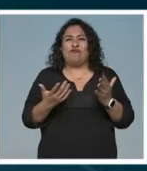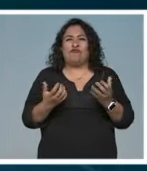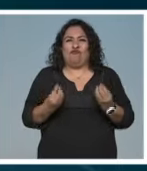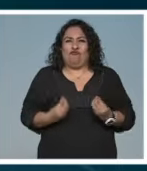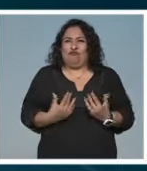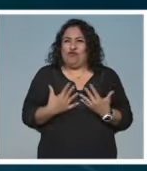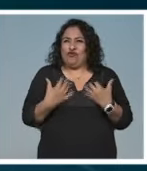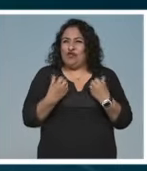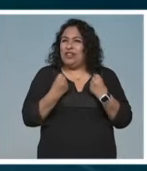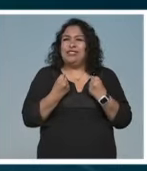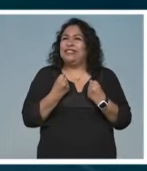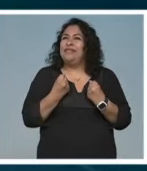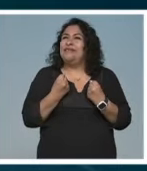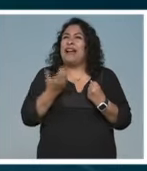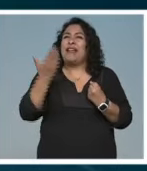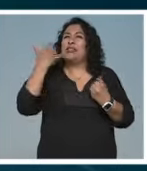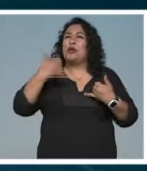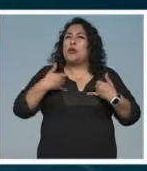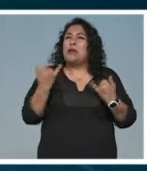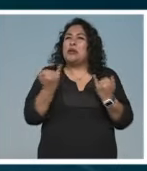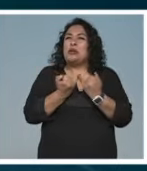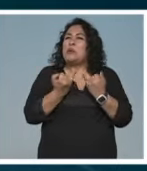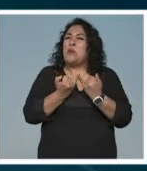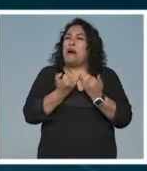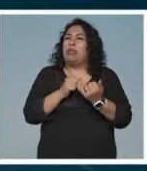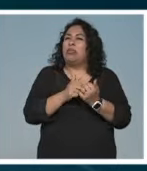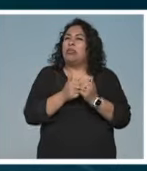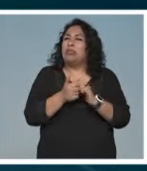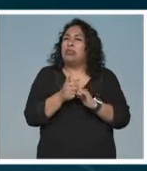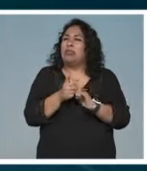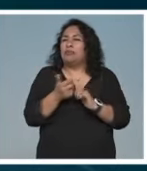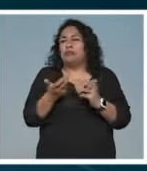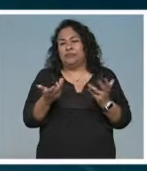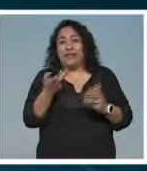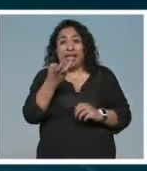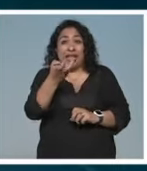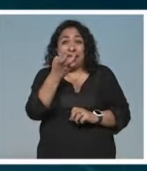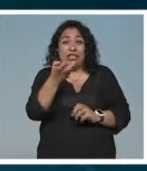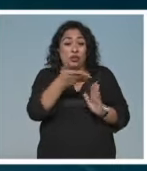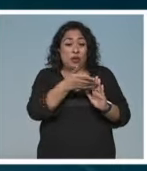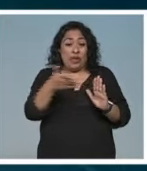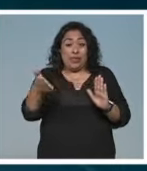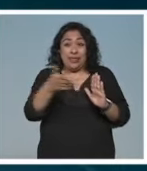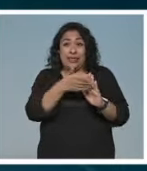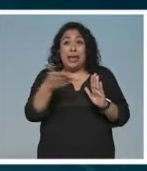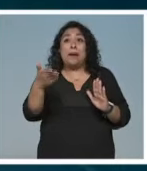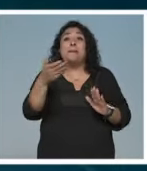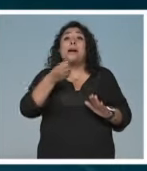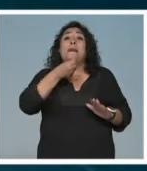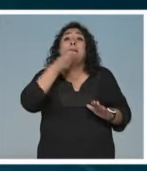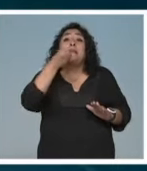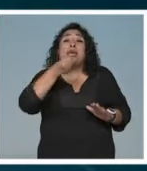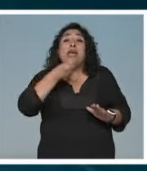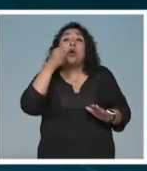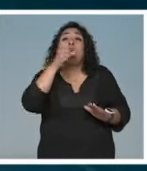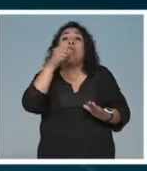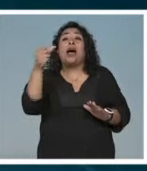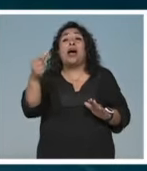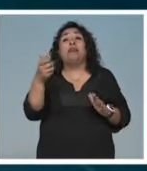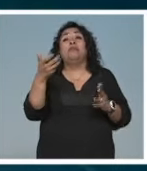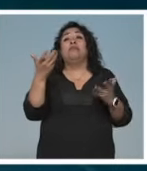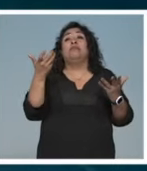que tenía cuando era joven. Y bueno, es justamente eso, la etapa de un viejo maestro en la